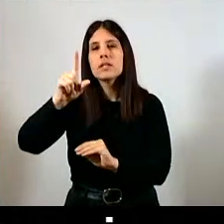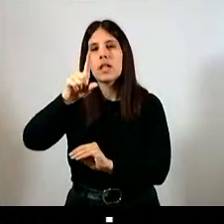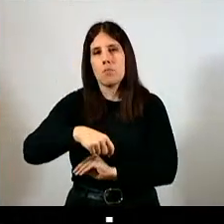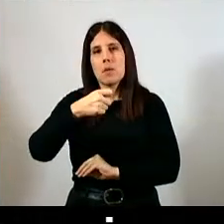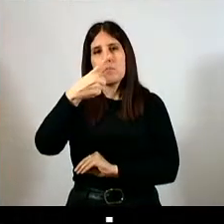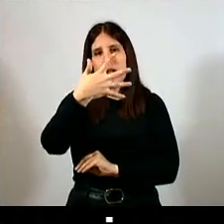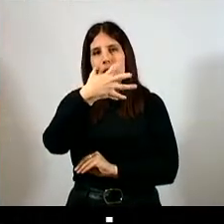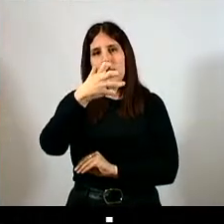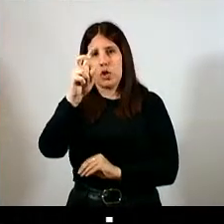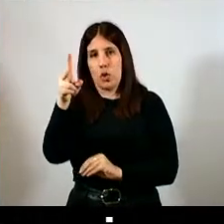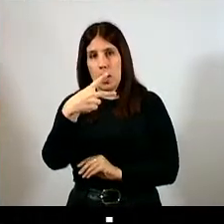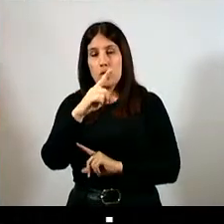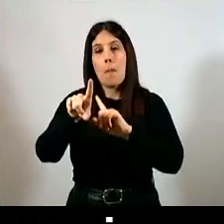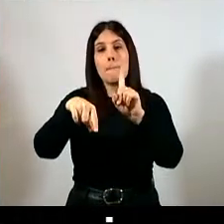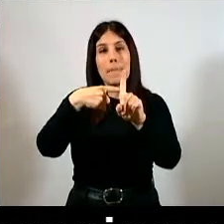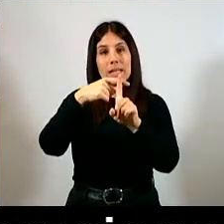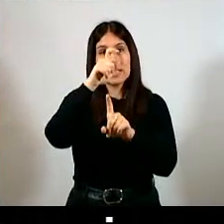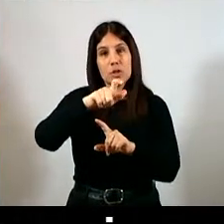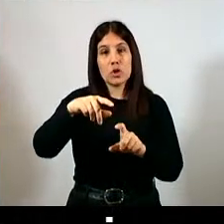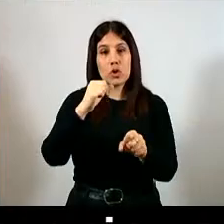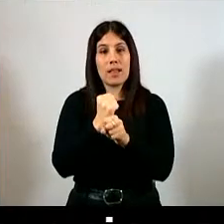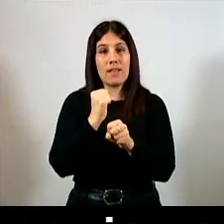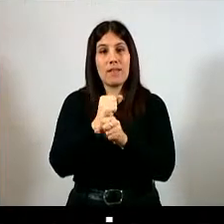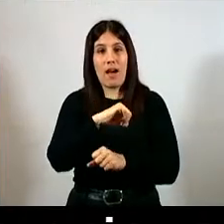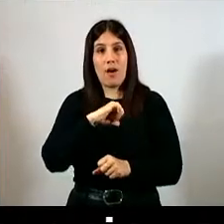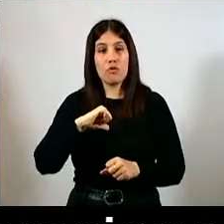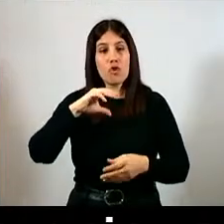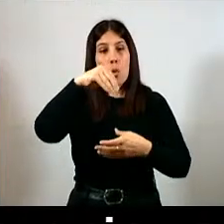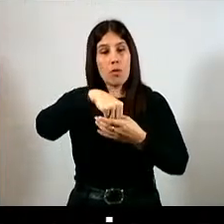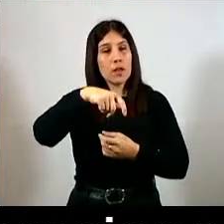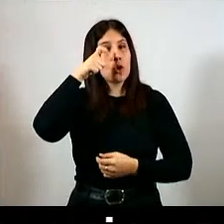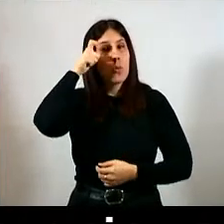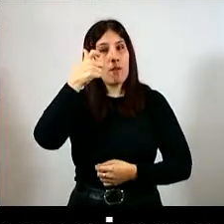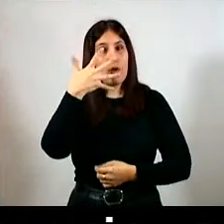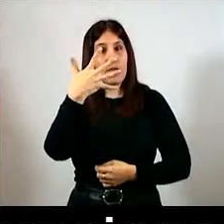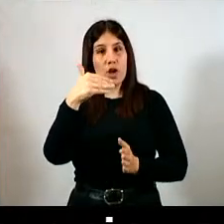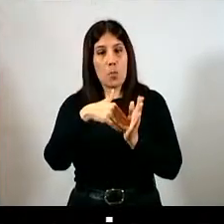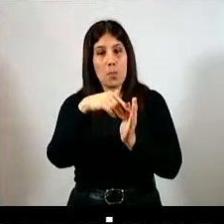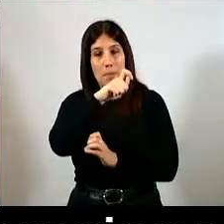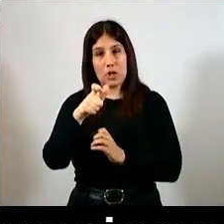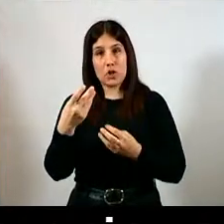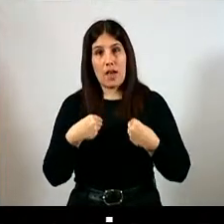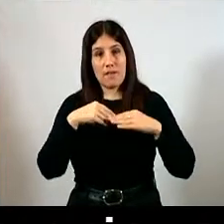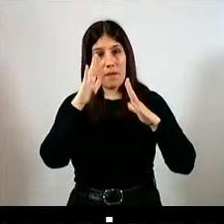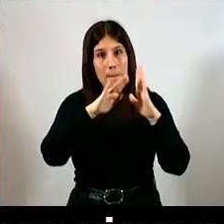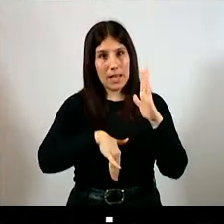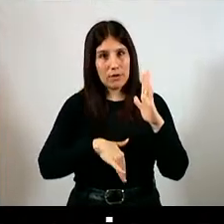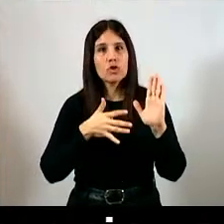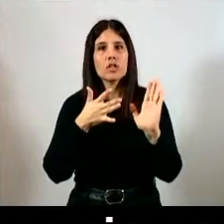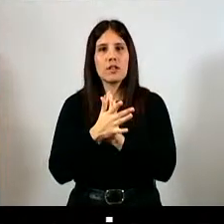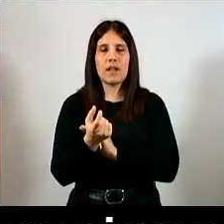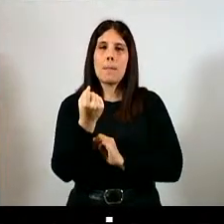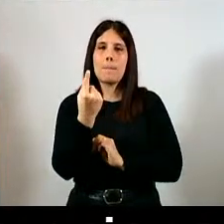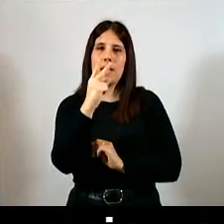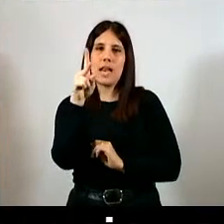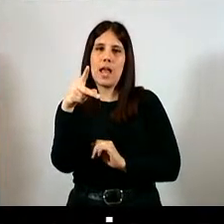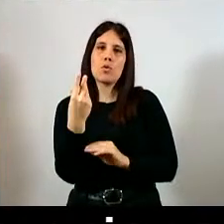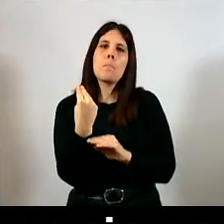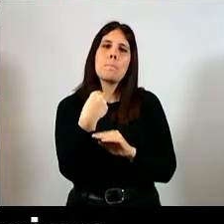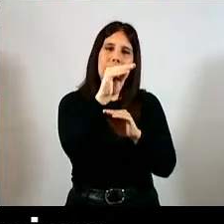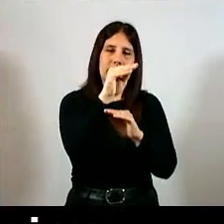su actividad en municipios de menos de 5.000 habitantes, aumentando esta ayuda en 1.000 euros. Me